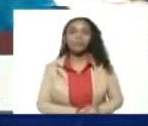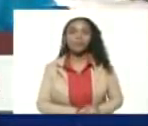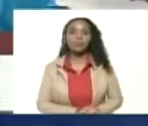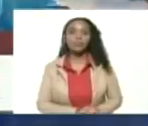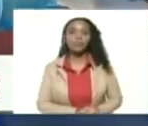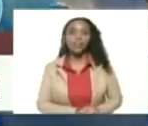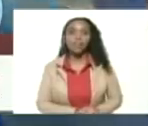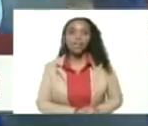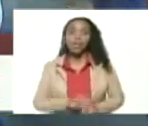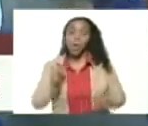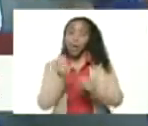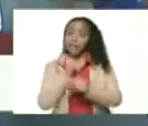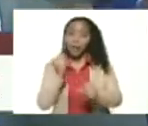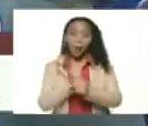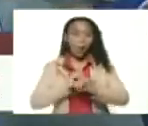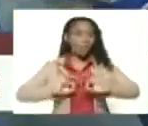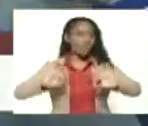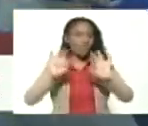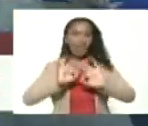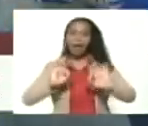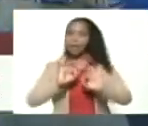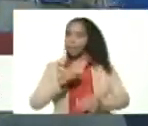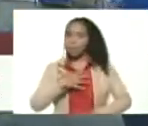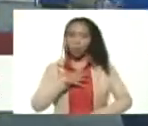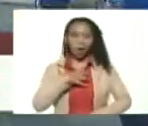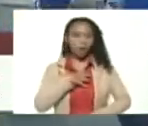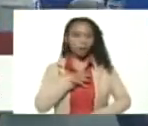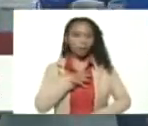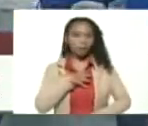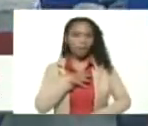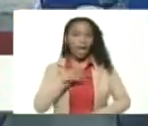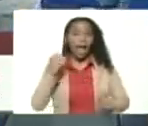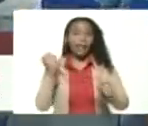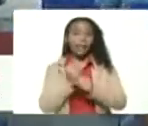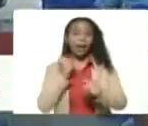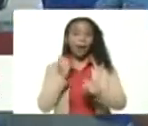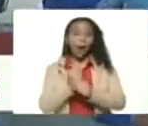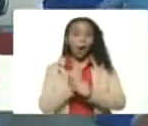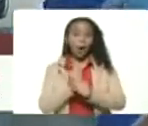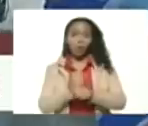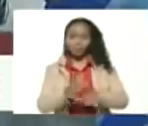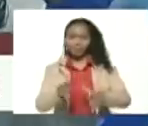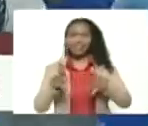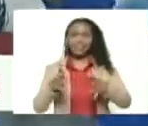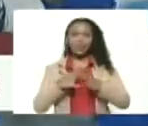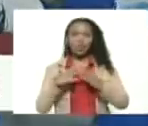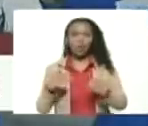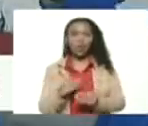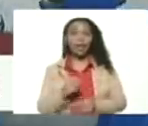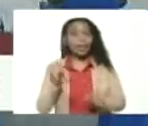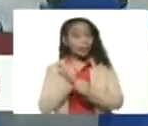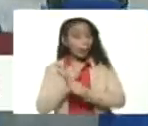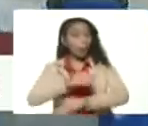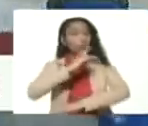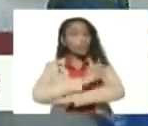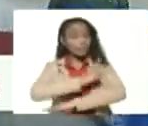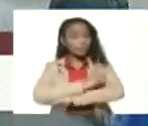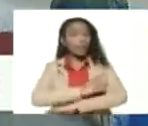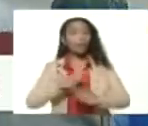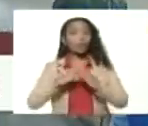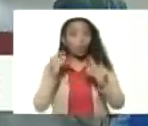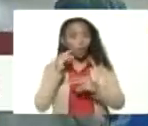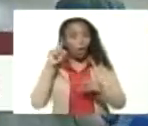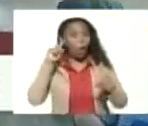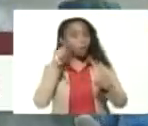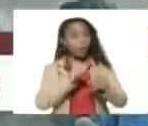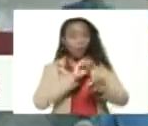Con el trabajo nadie puede, compadre. El trabajo se las gana todas. El que trabaja disciplinado y teniendo los objetivos